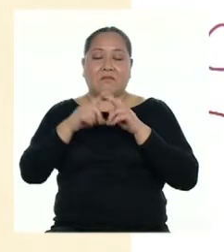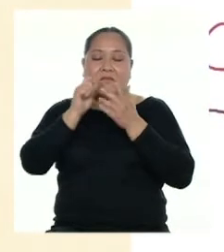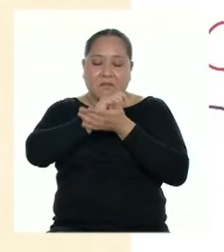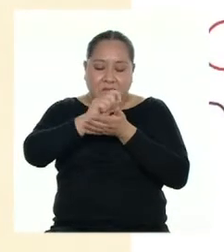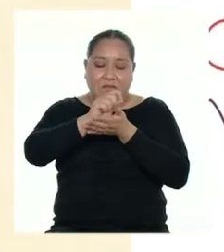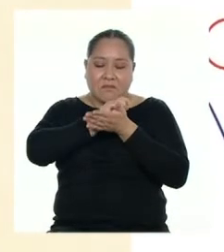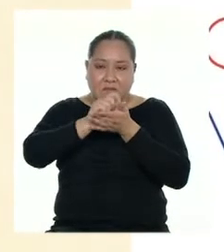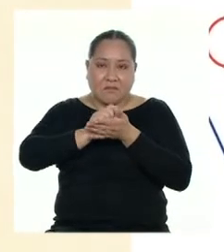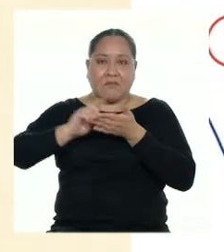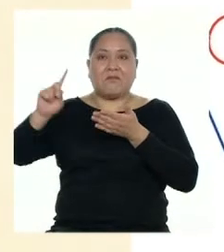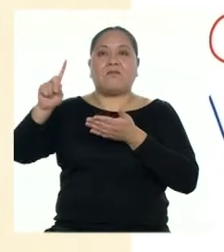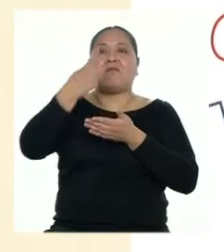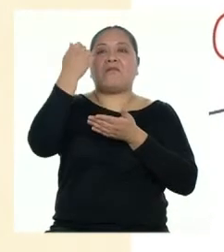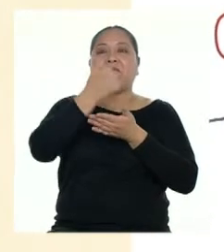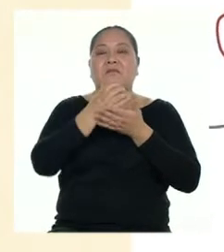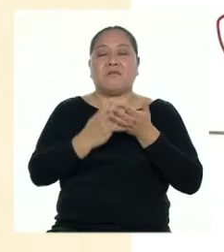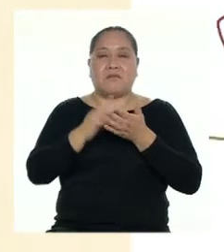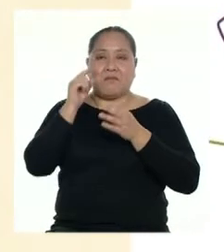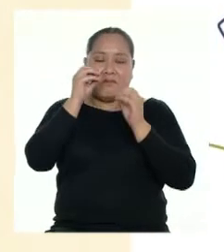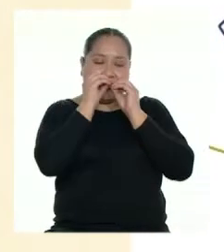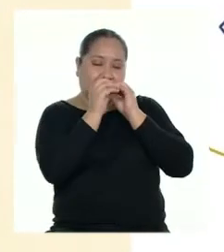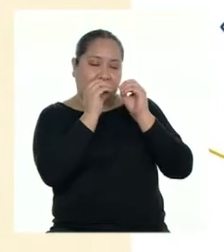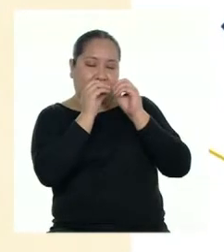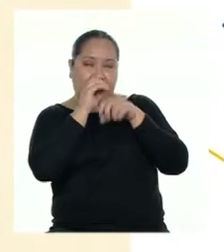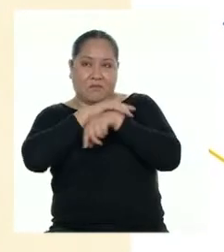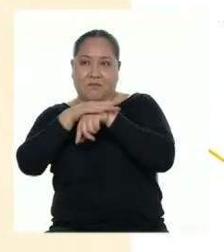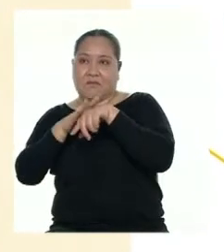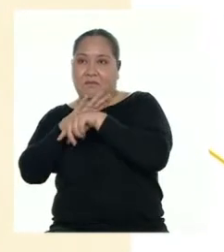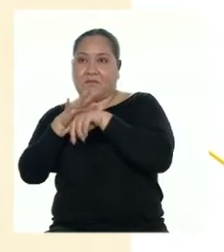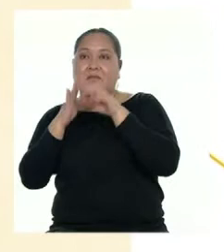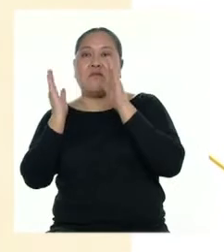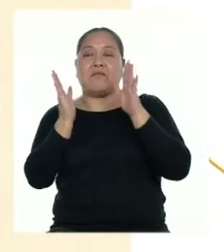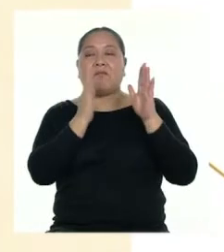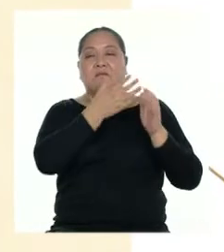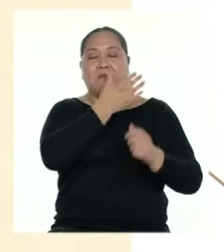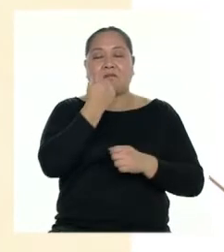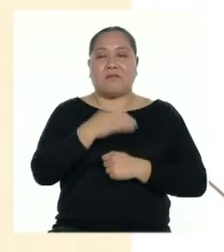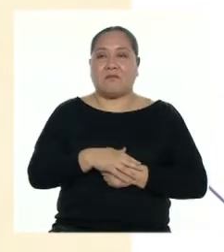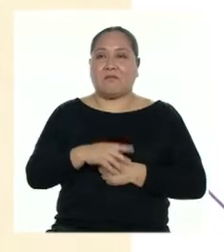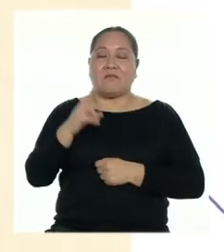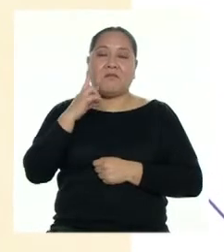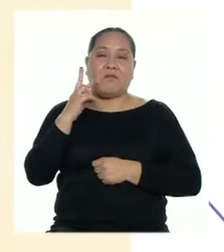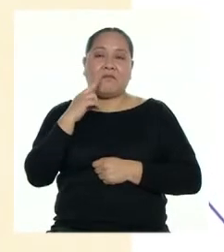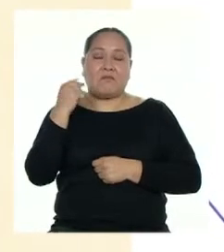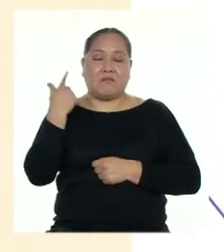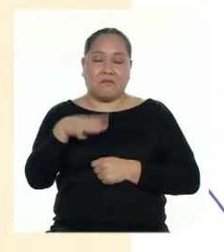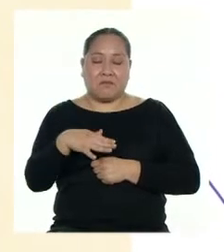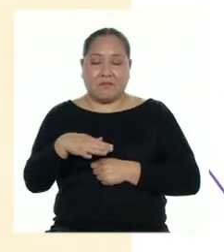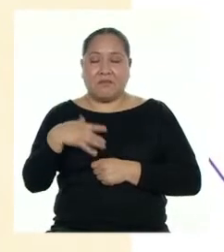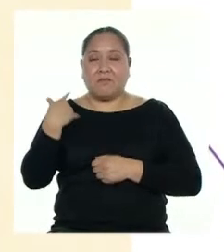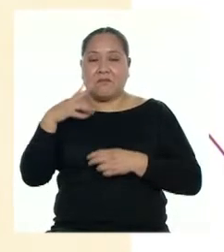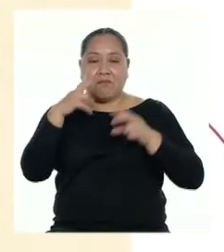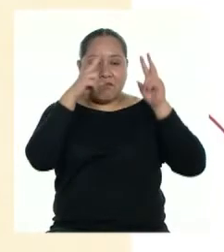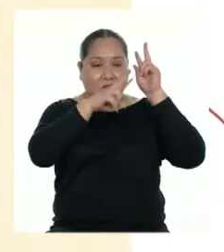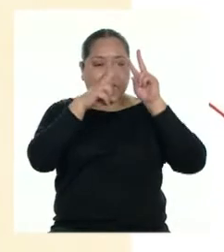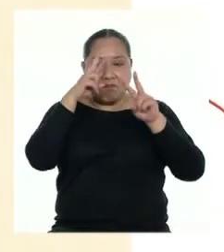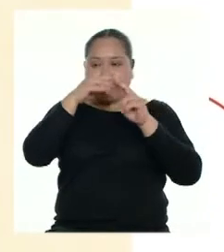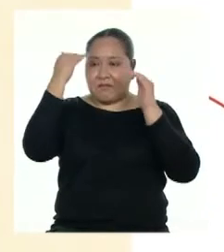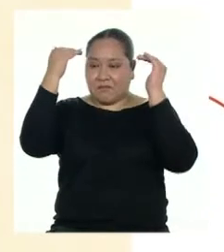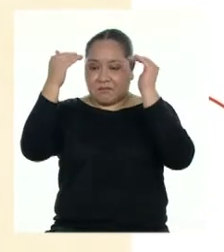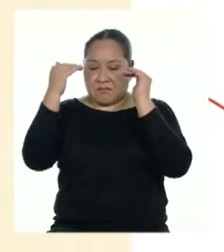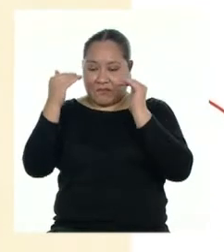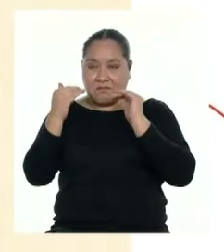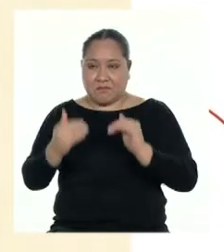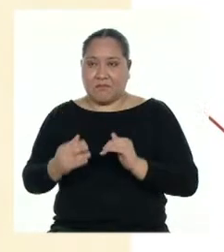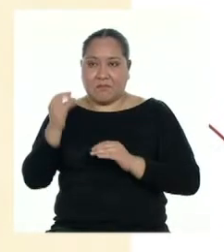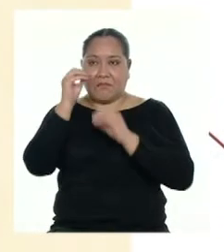escritura de una primera versión de nuestro plan de mejora. El viernes, a partir de la revisión de cada uno de los criterios